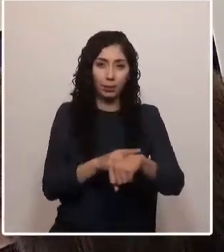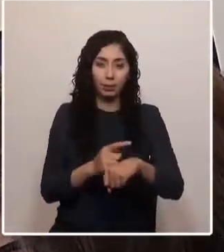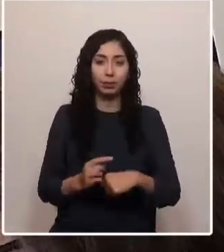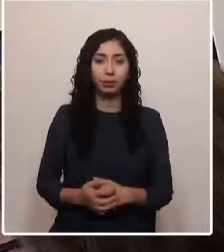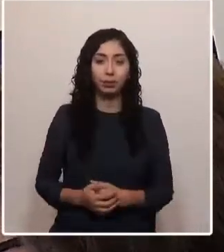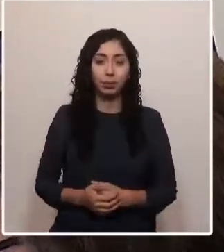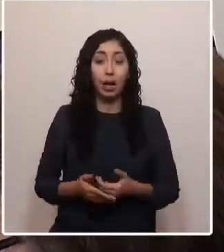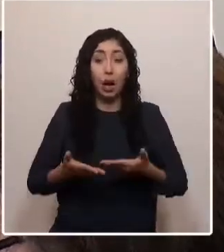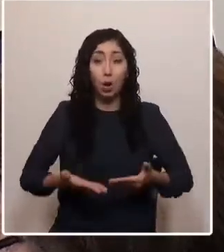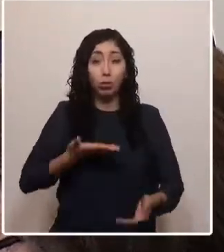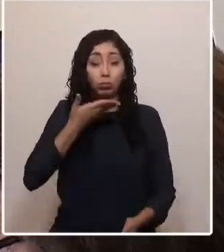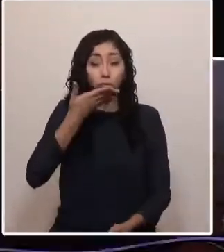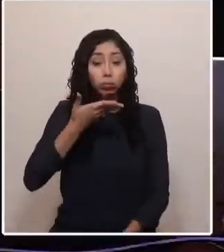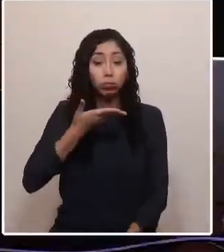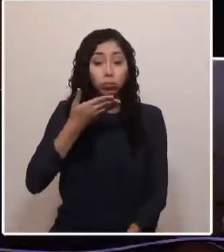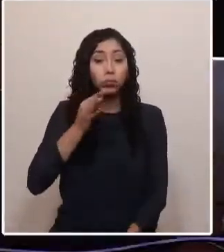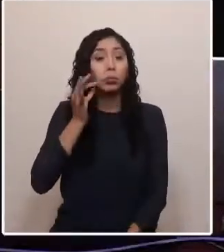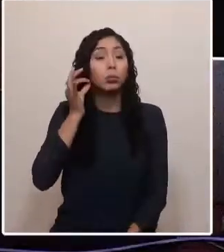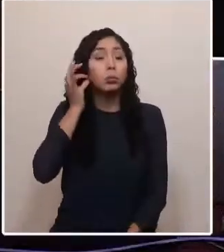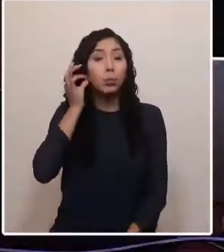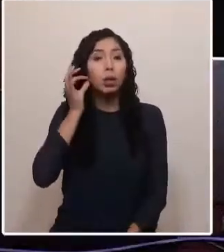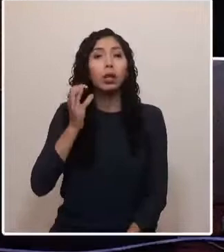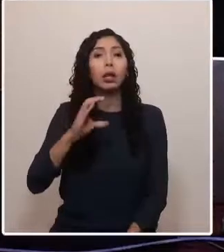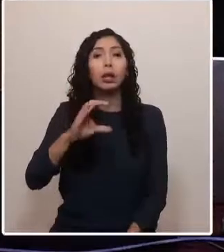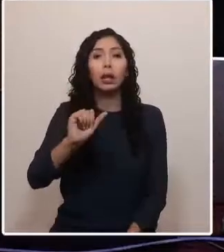Tiene la palabra la convencional Carolina Videla.